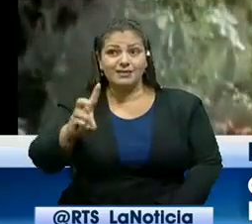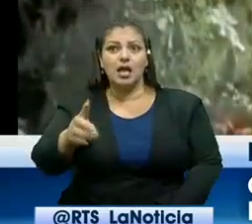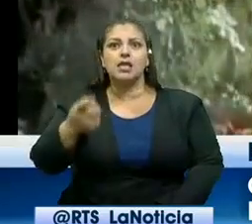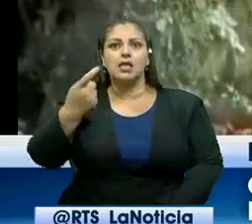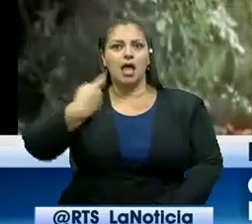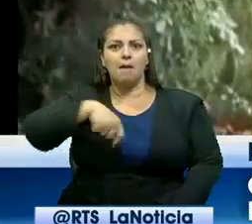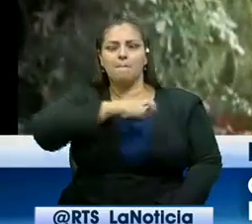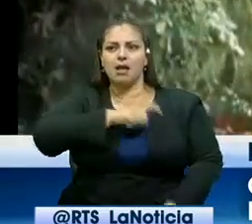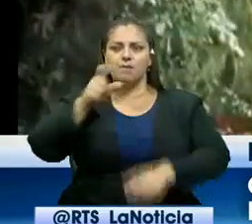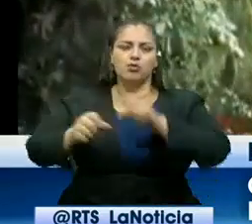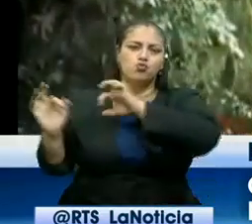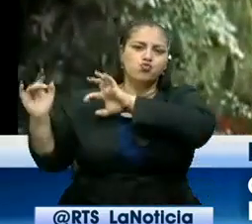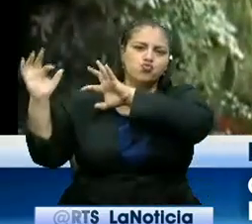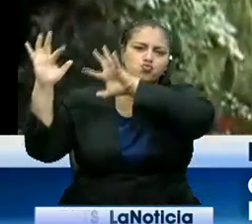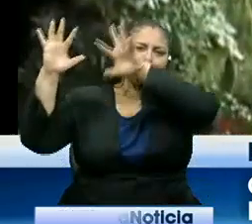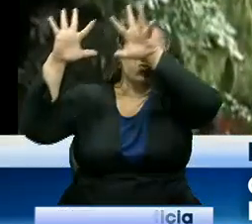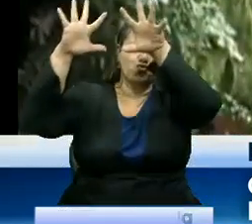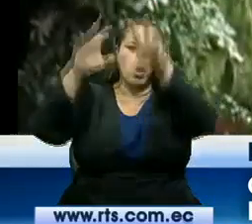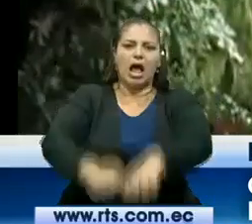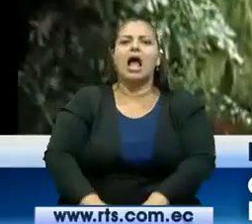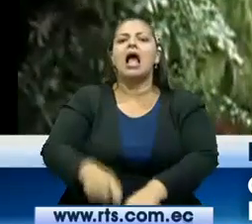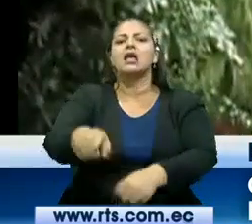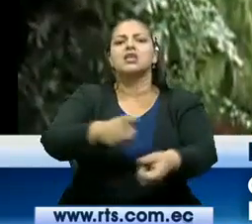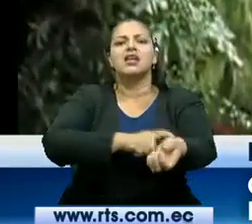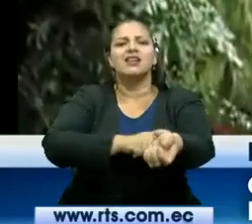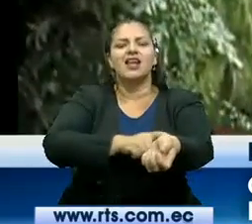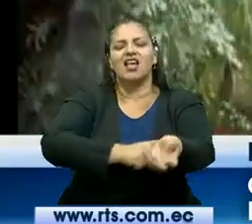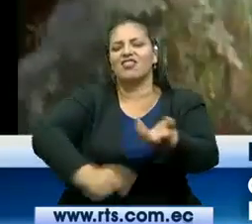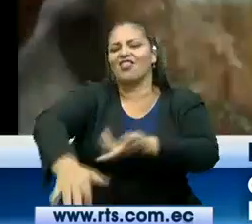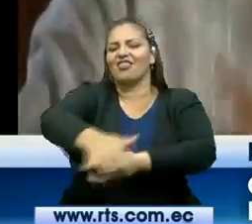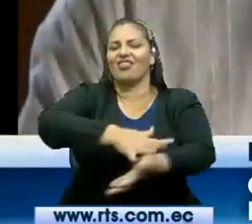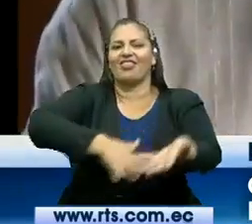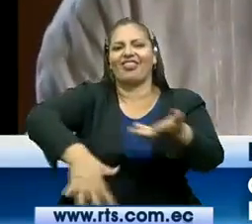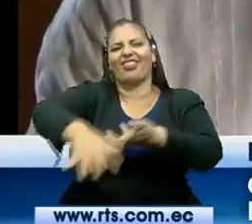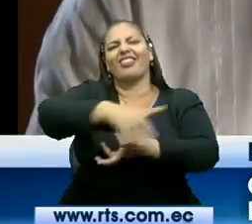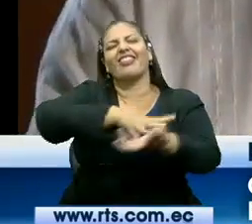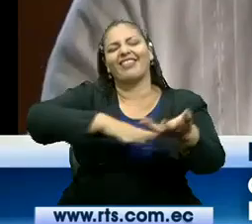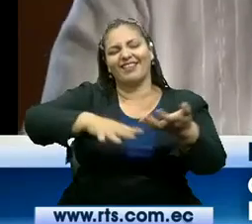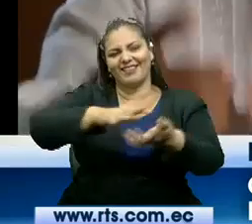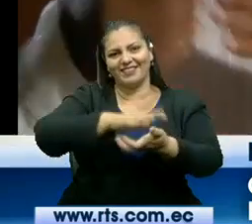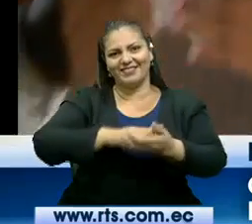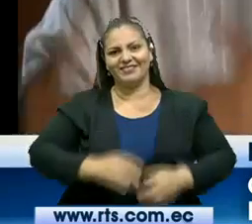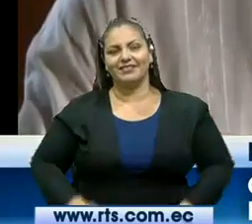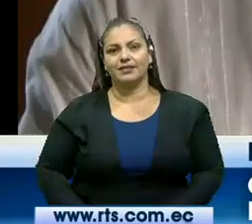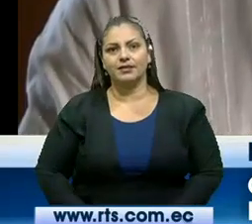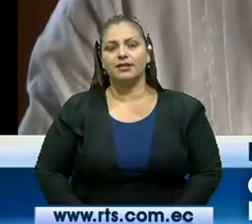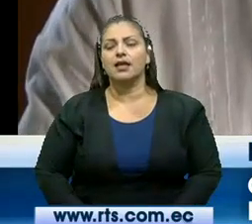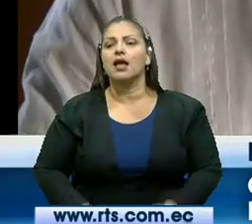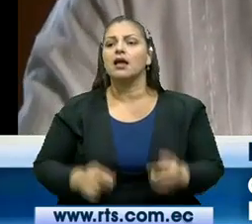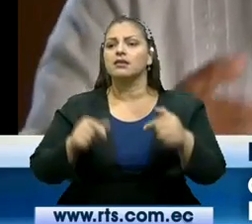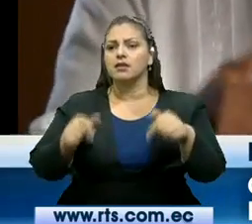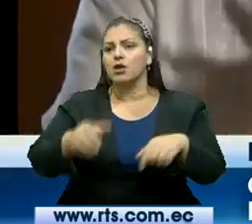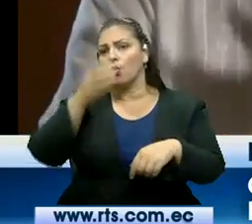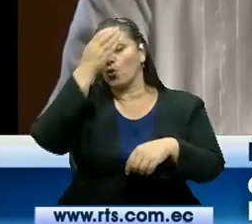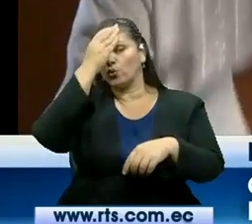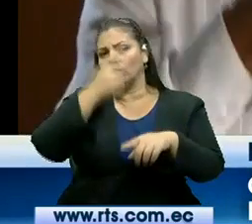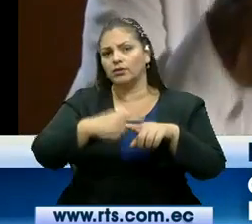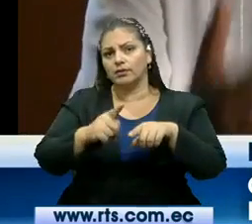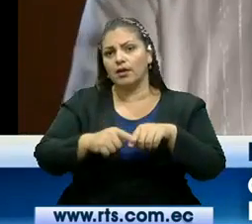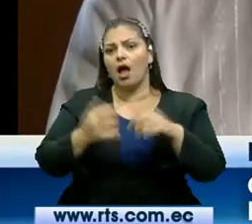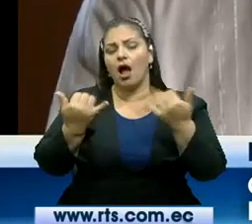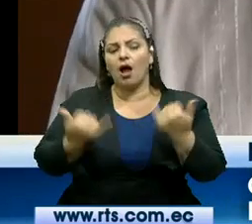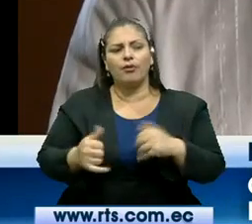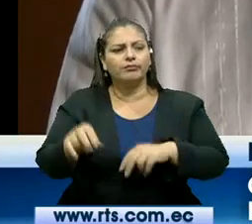es heredera de todos los conocimientos, tecnologías de las culturas anteriores, y cada cultura lo